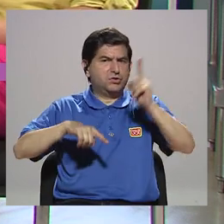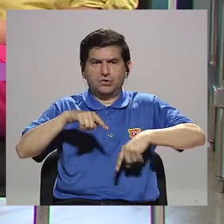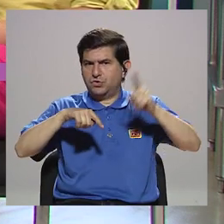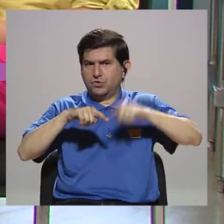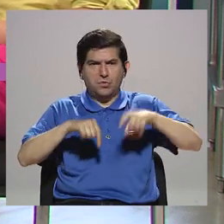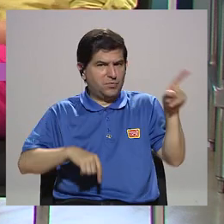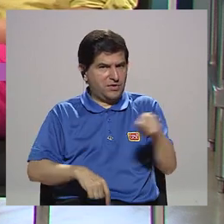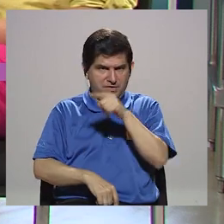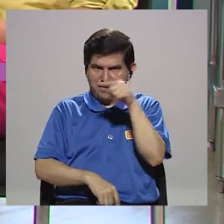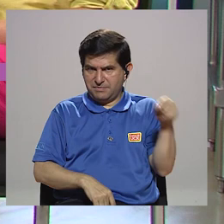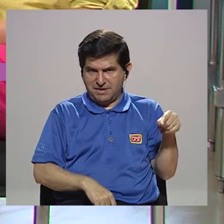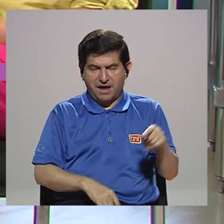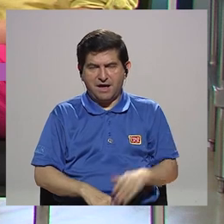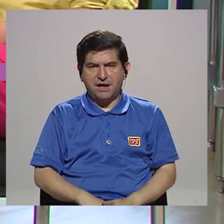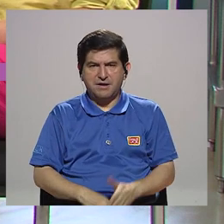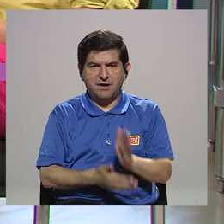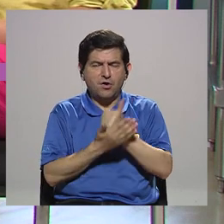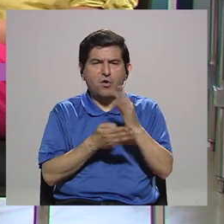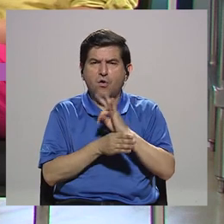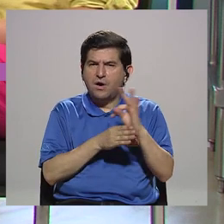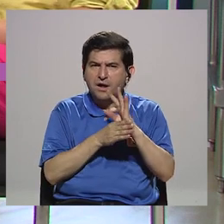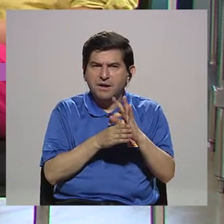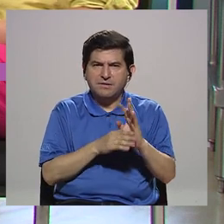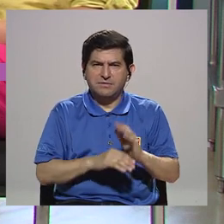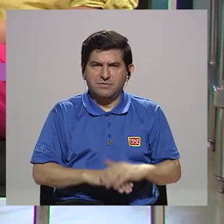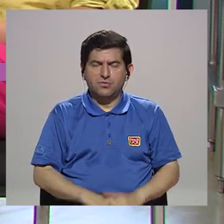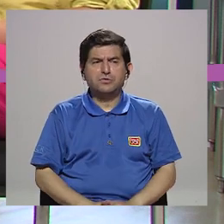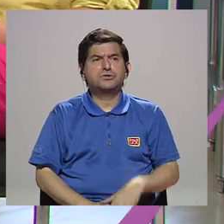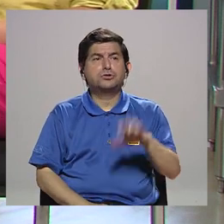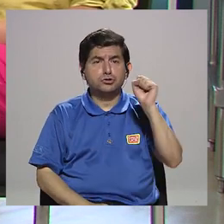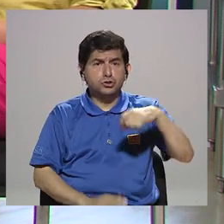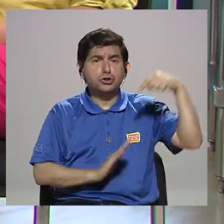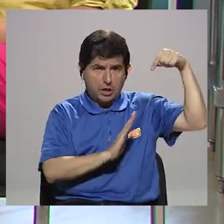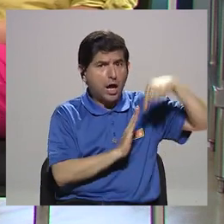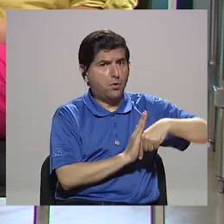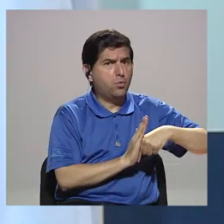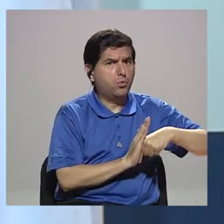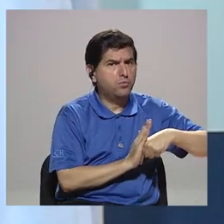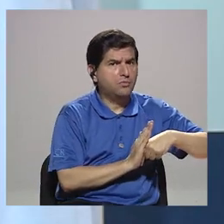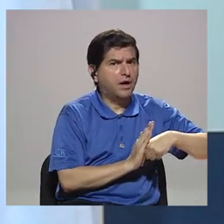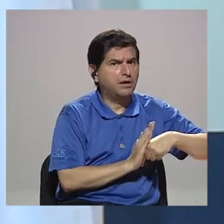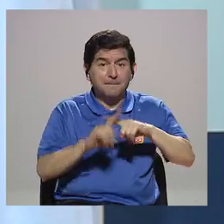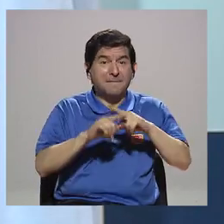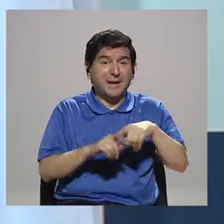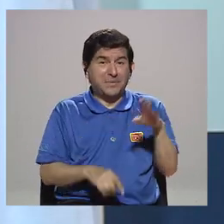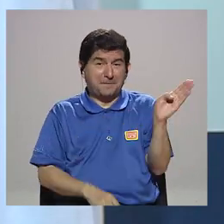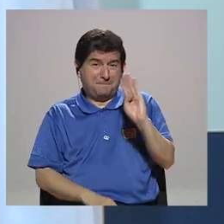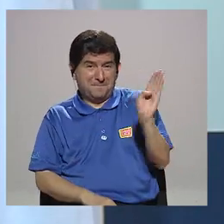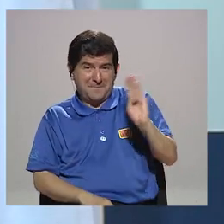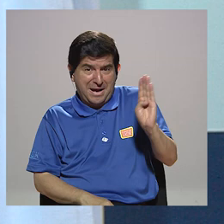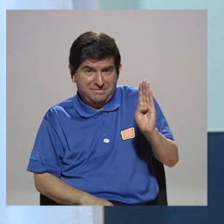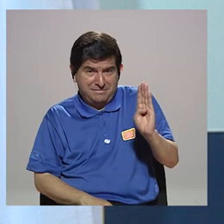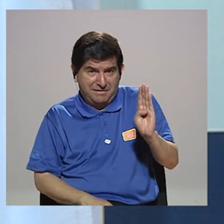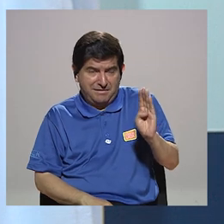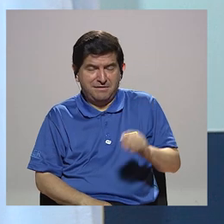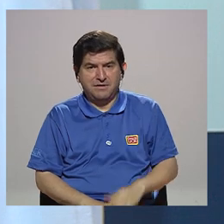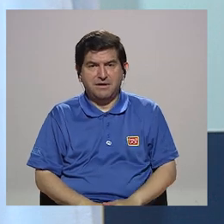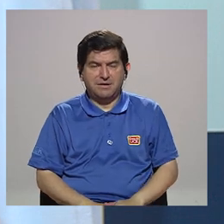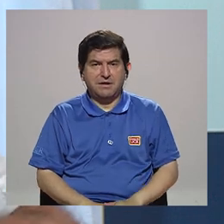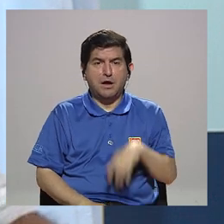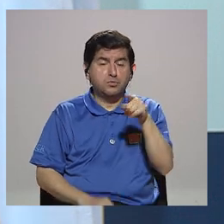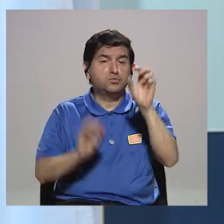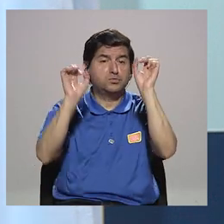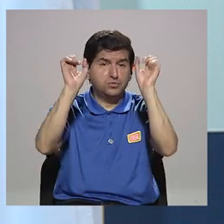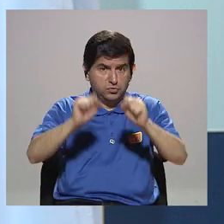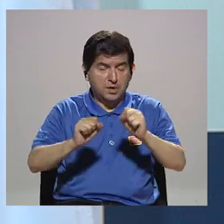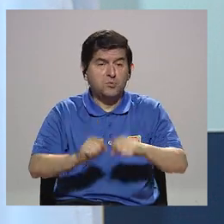algo que se pueda eliminar con algún tratamiento. Sí, la aguda sí. Pero la de la bacteria, e inclusive la